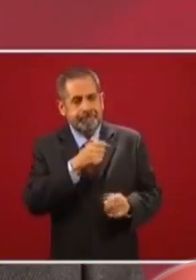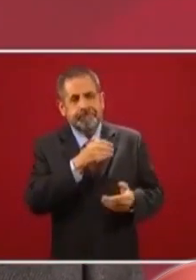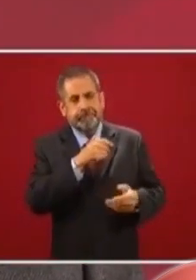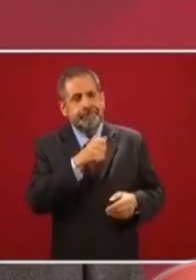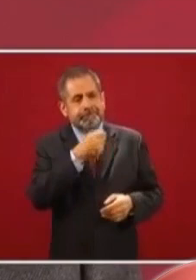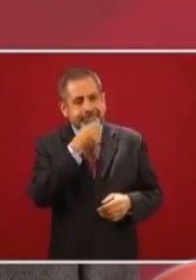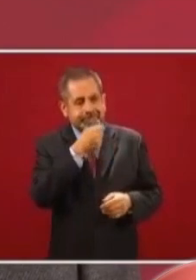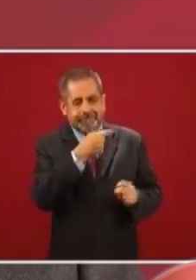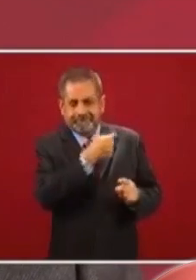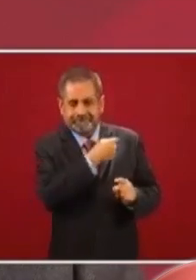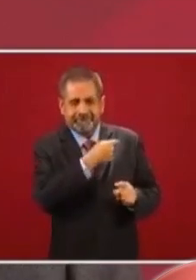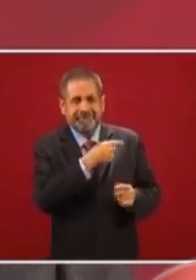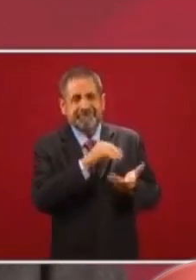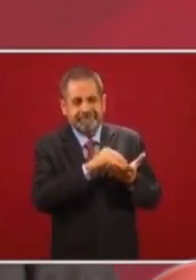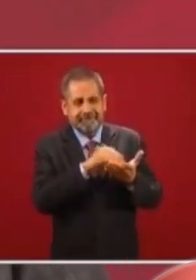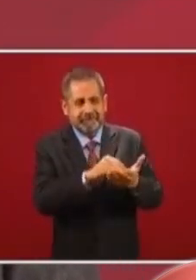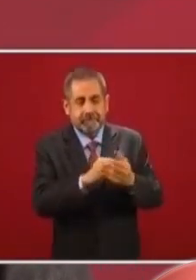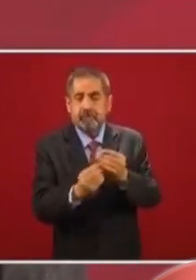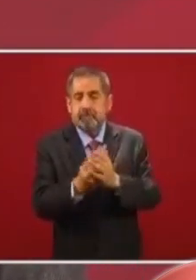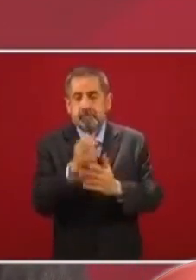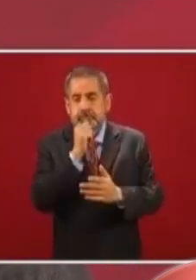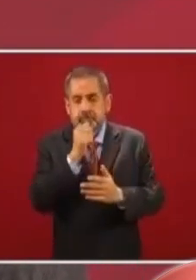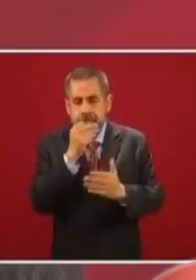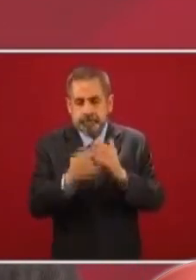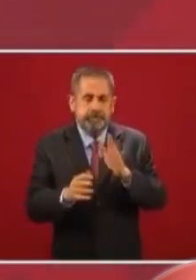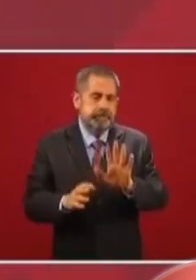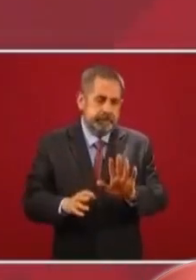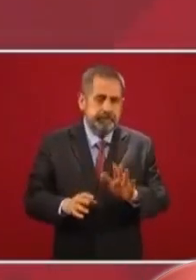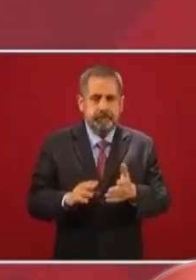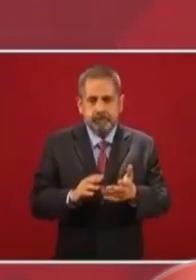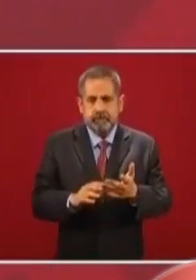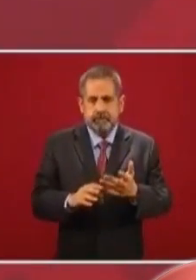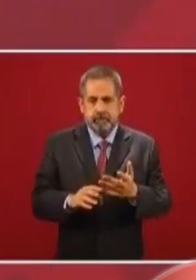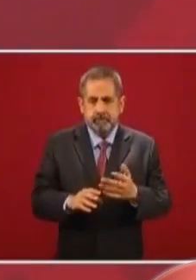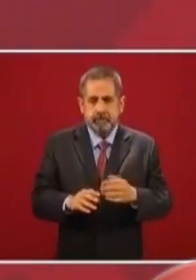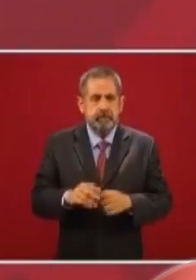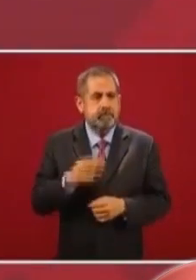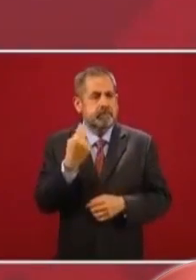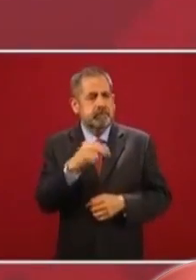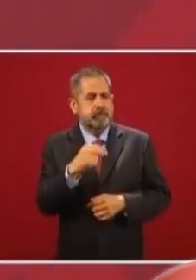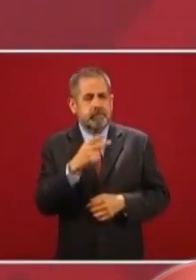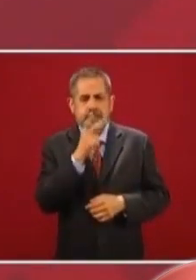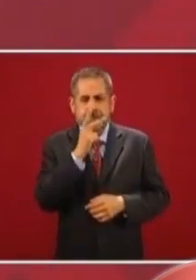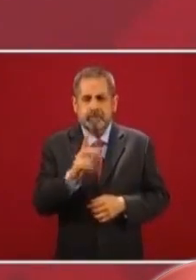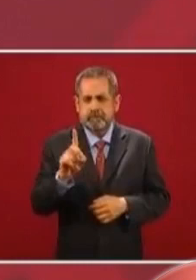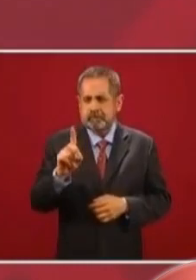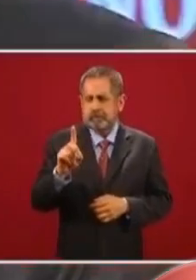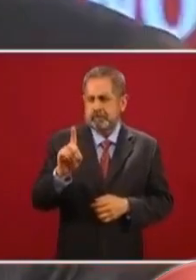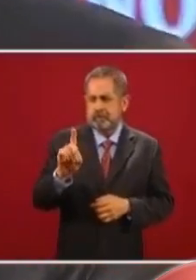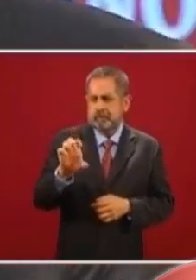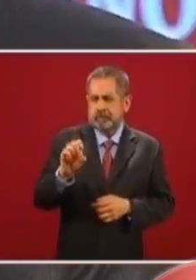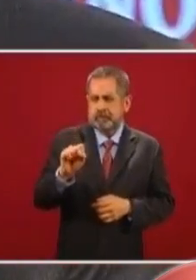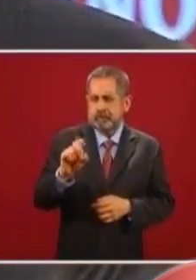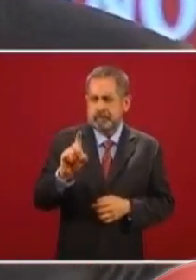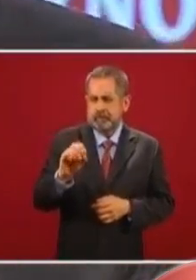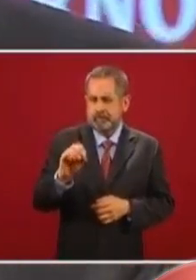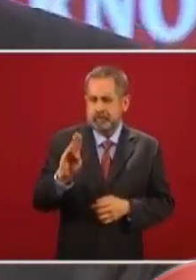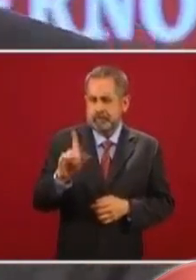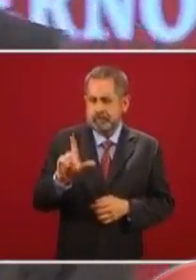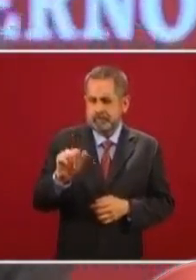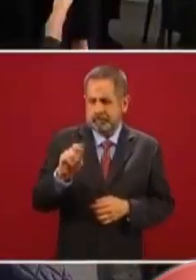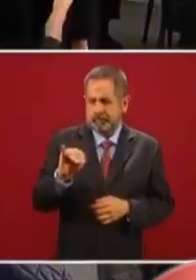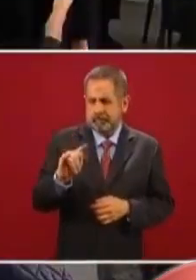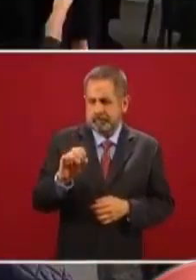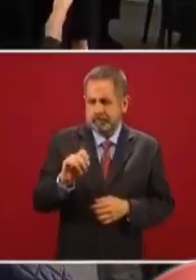lo nuevo no acaba de nacer, pero le llaman a esto desdoblamiento, y ya se los van a explicar también.